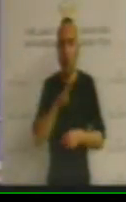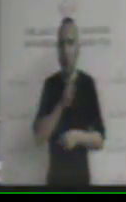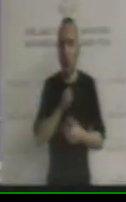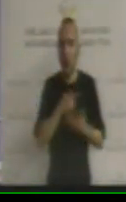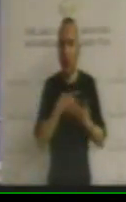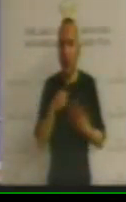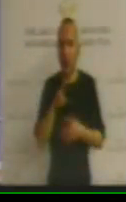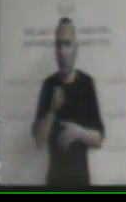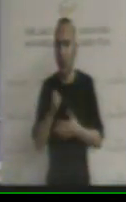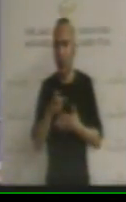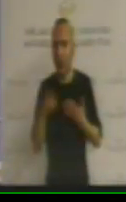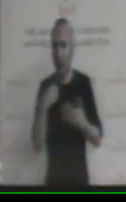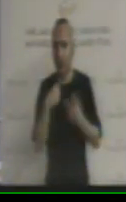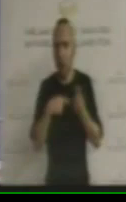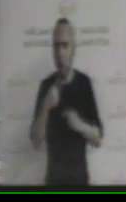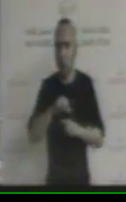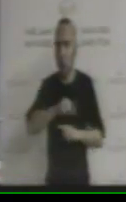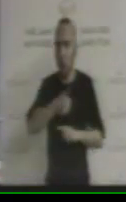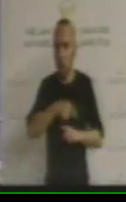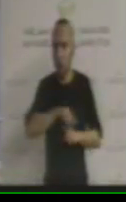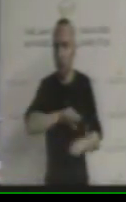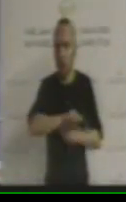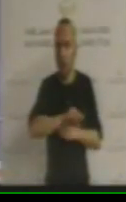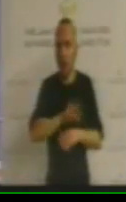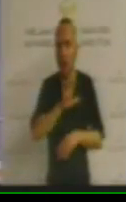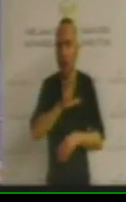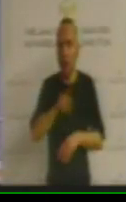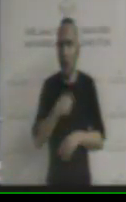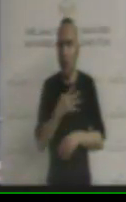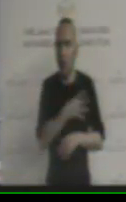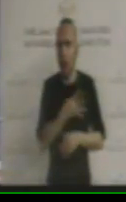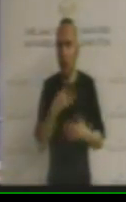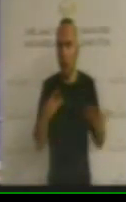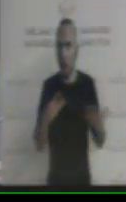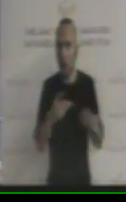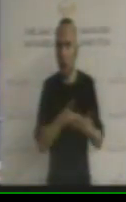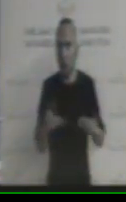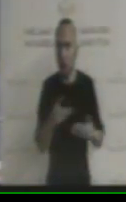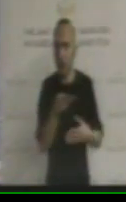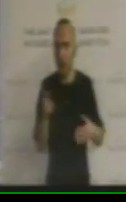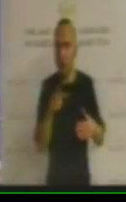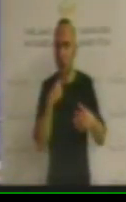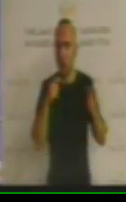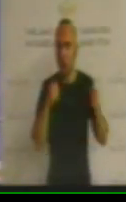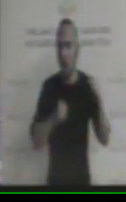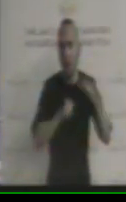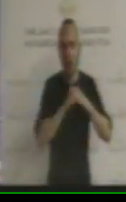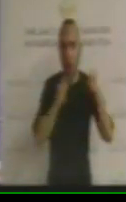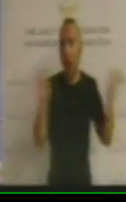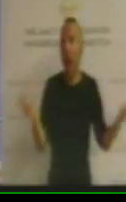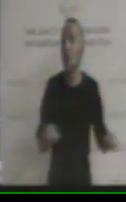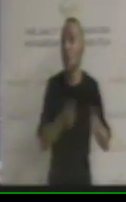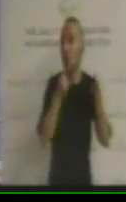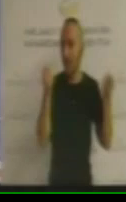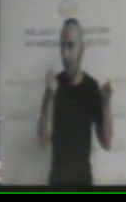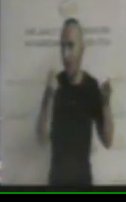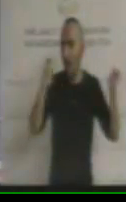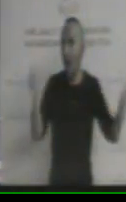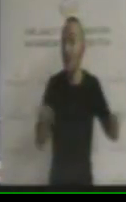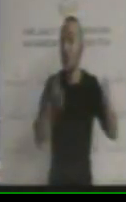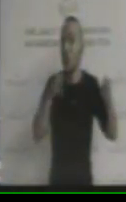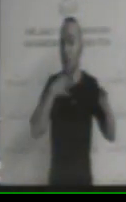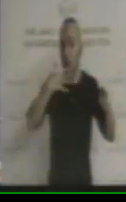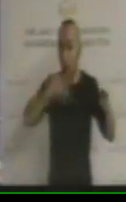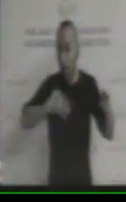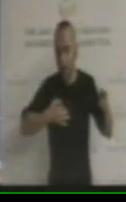2017 de un gasto máximo de 5,48 millones de euros anunciados porque la realidad es otra.